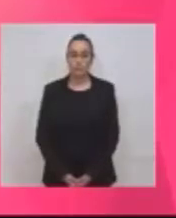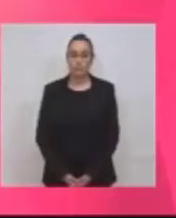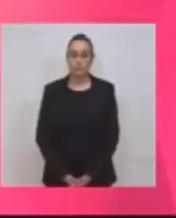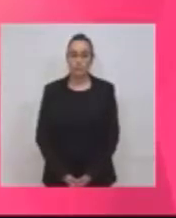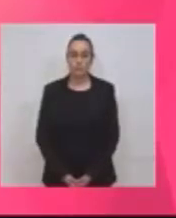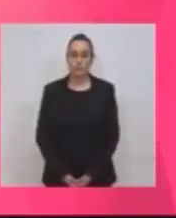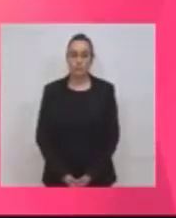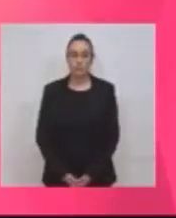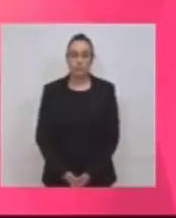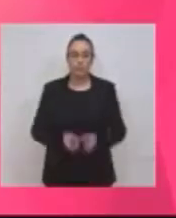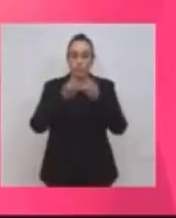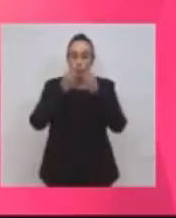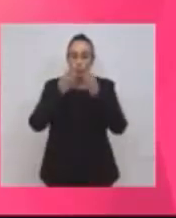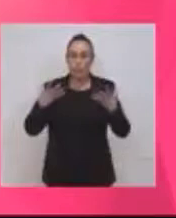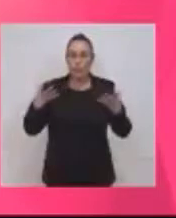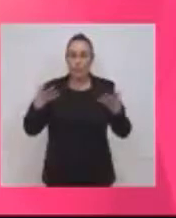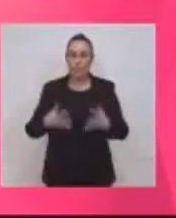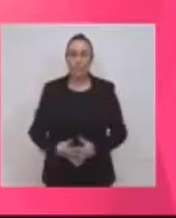Muy bien.